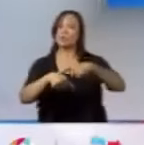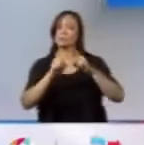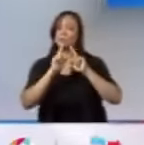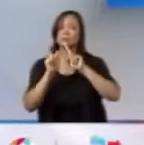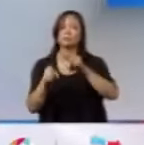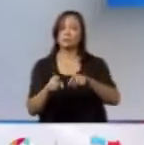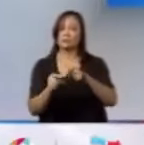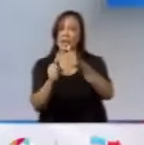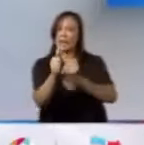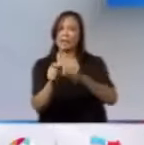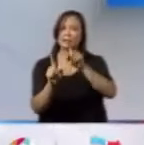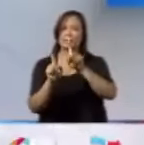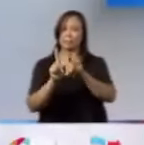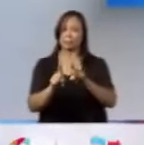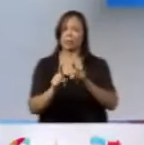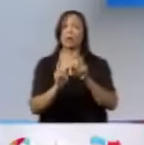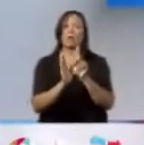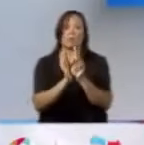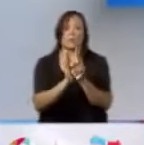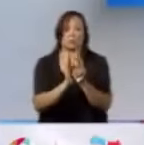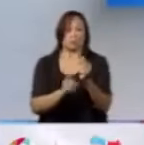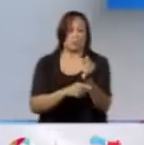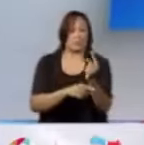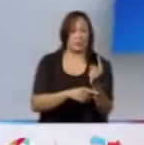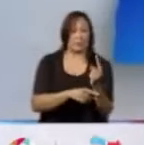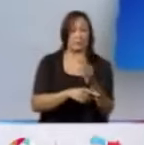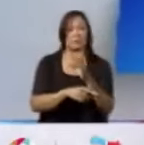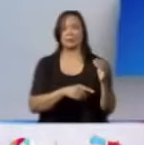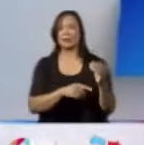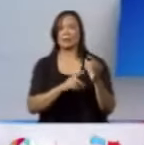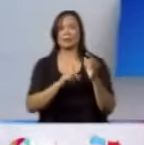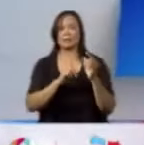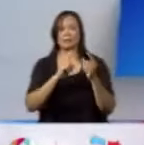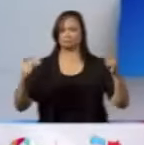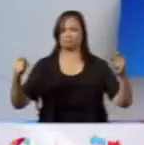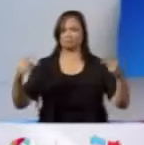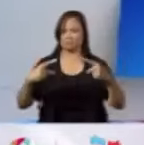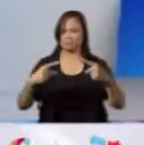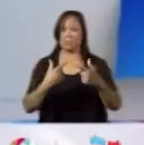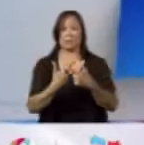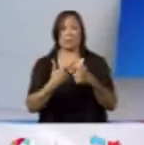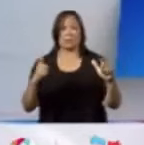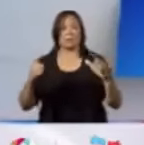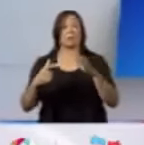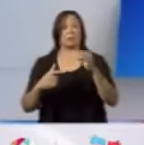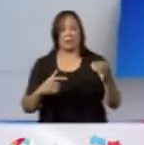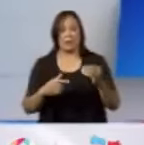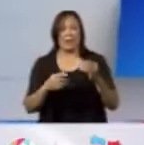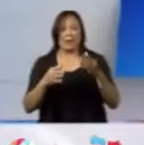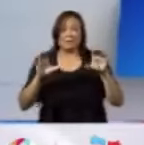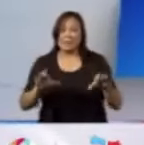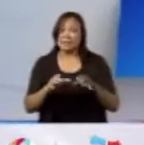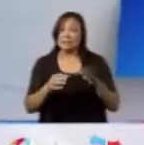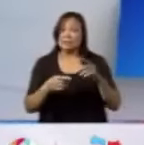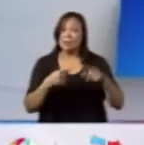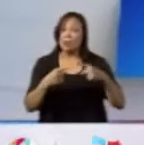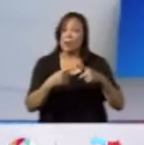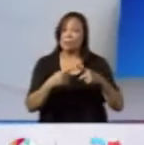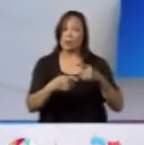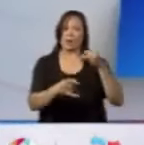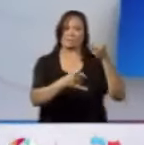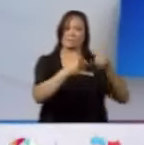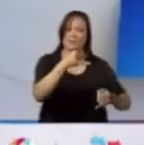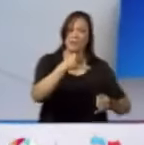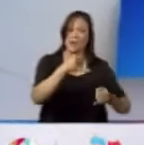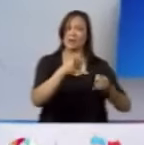de respuesta a cada pregunta de 1 minuto y medio. Las réplicas serán libres y realizadas al finalizar los bloques de preguntas